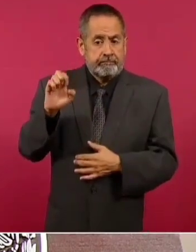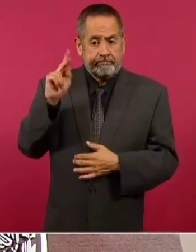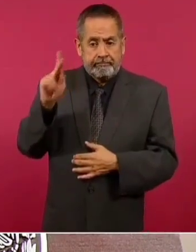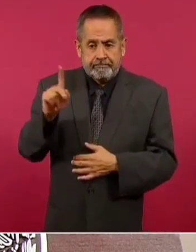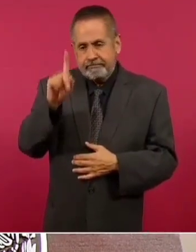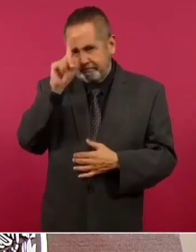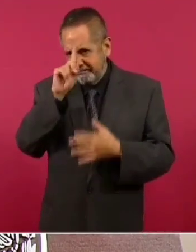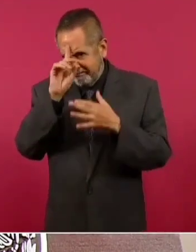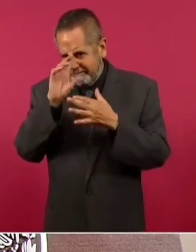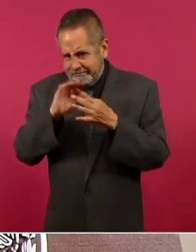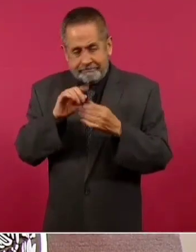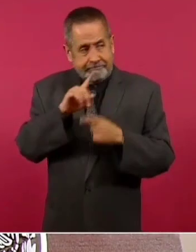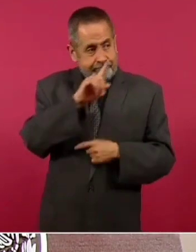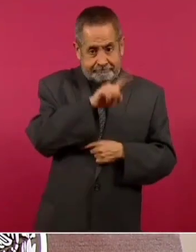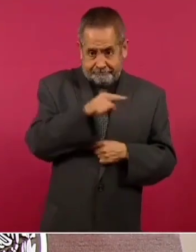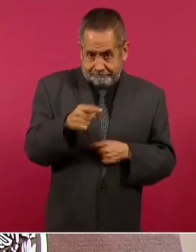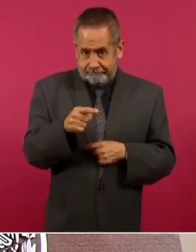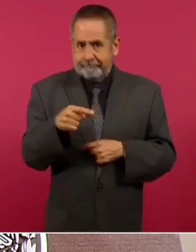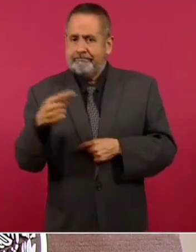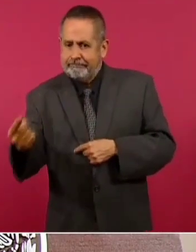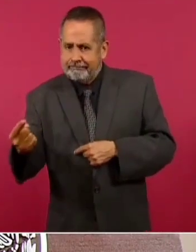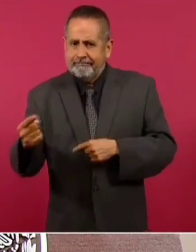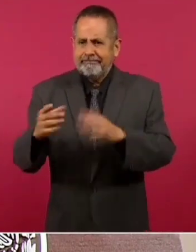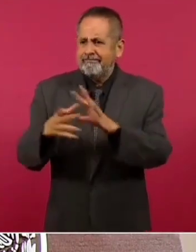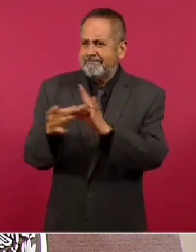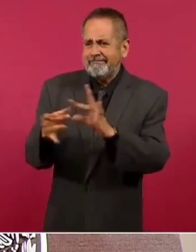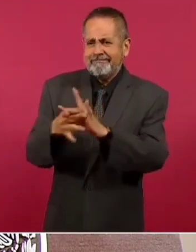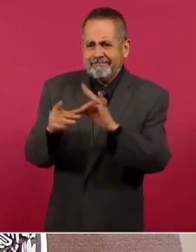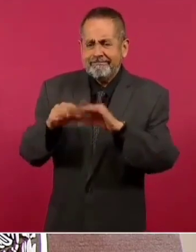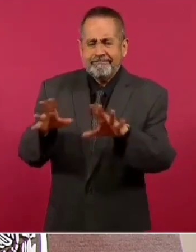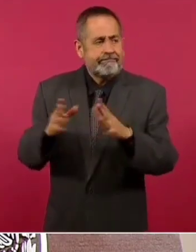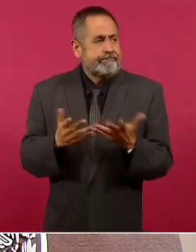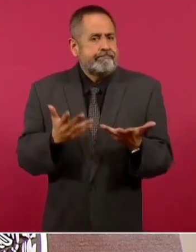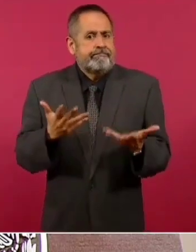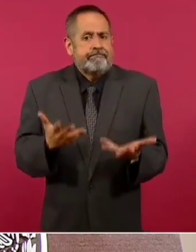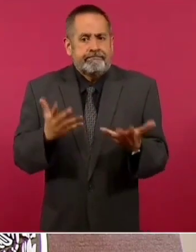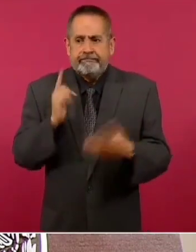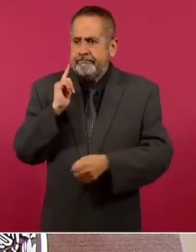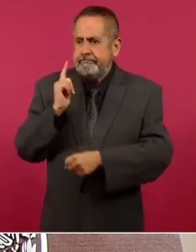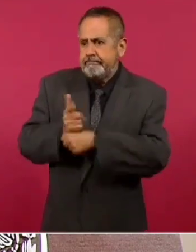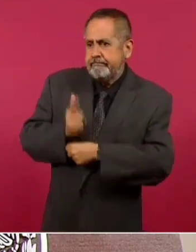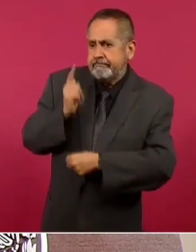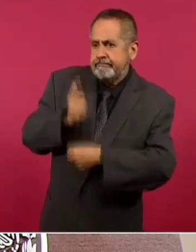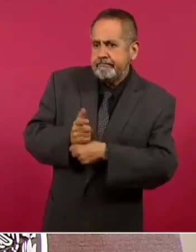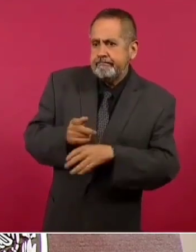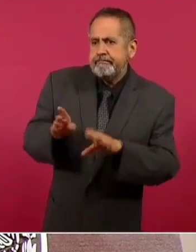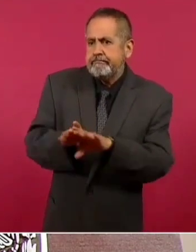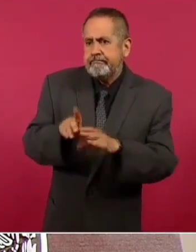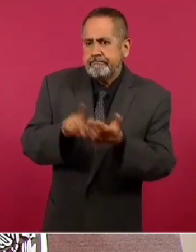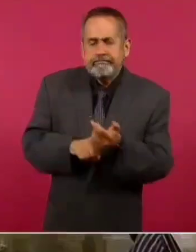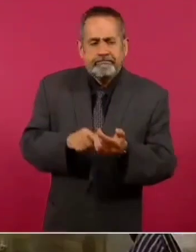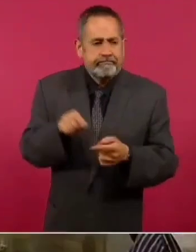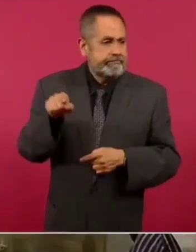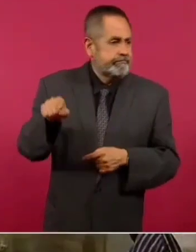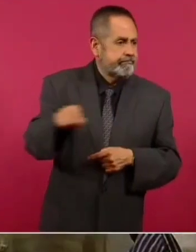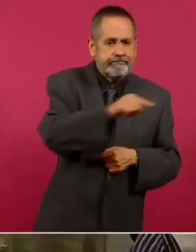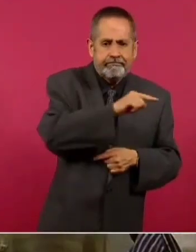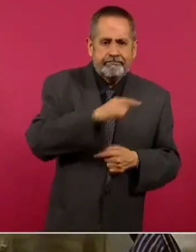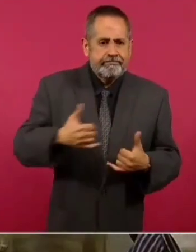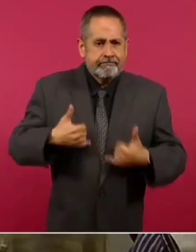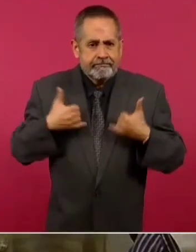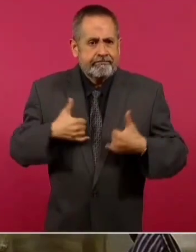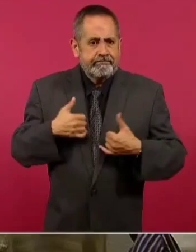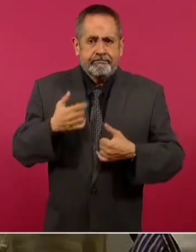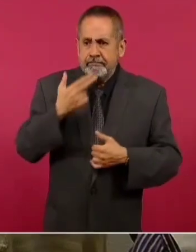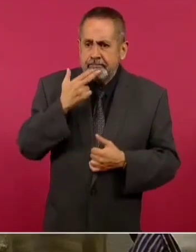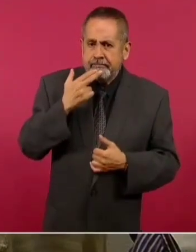nacional. Orientación para tener información sobre qué hacer para detectarlo, para atenderlo, para canalizar a la juventud